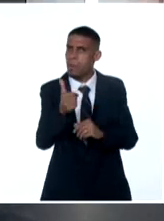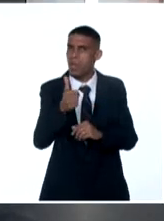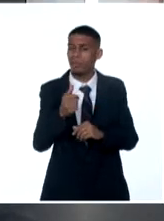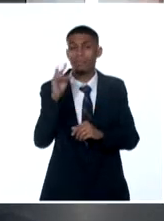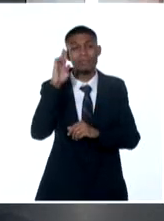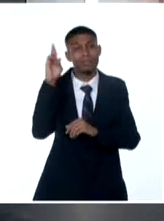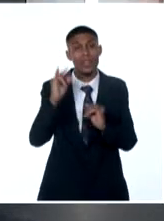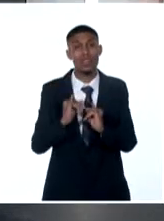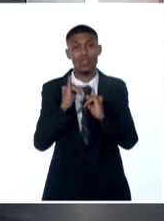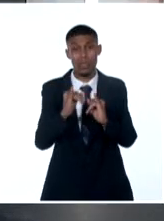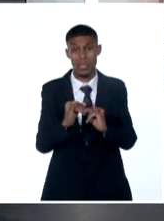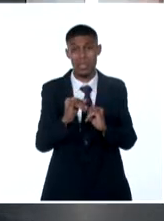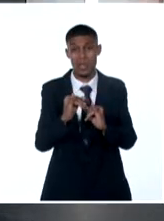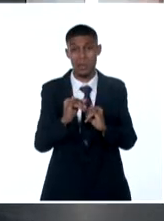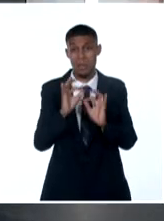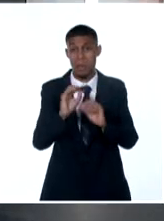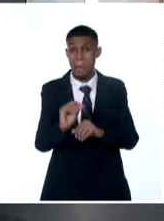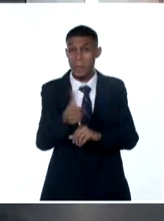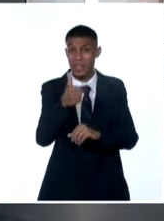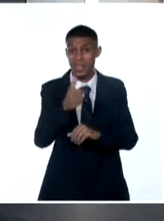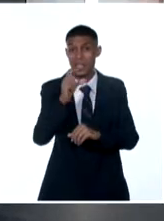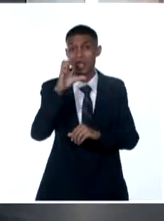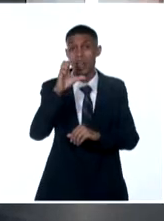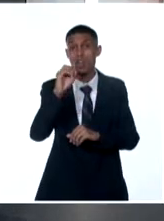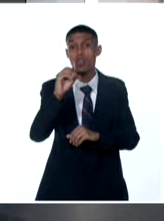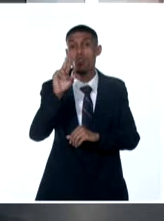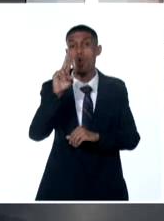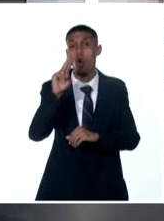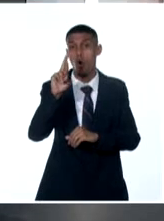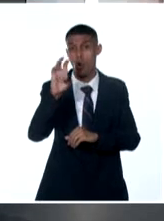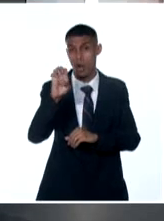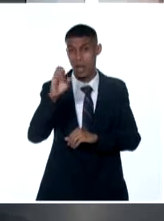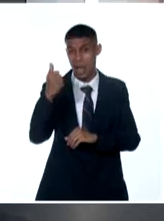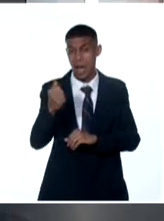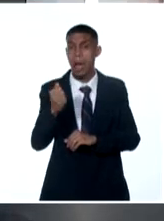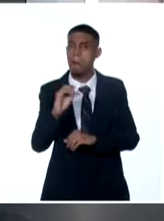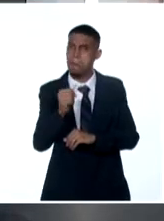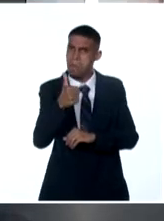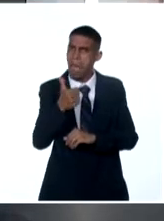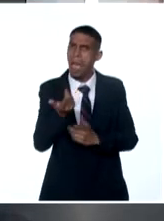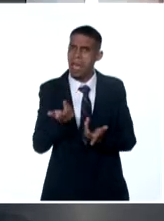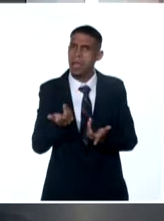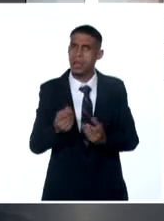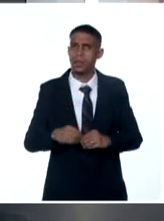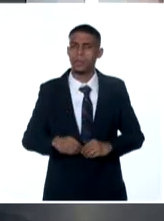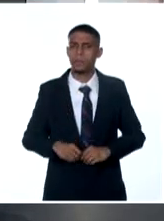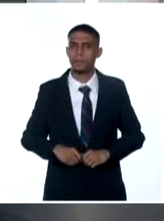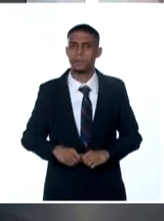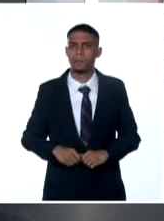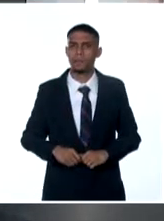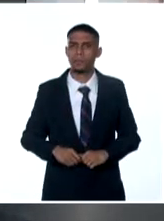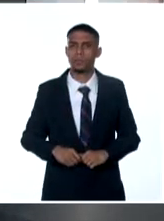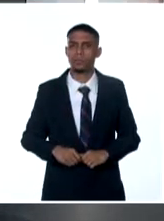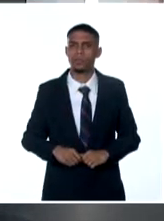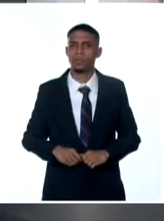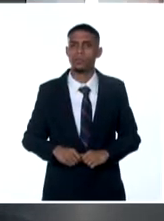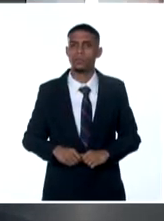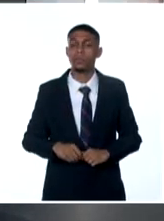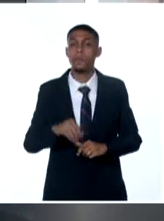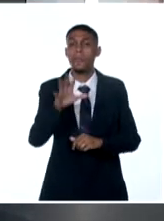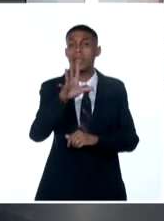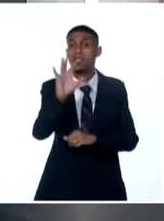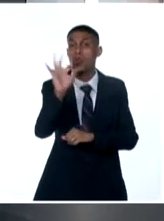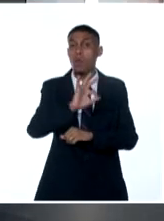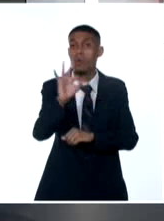durante su gobierno, incluso en la prensa más derechista y conservadora que lo detestaba completamente. Aquellos crecimientos del 5%,